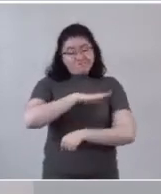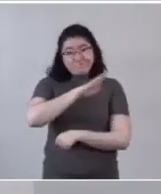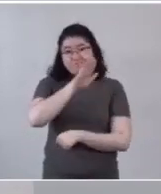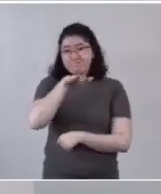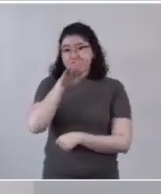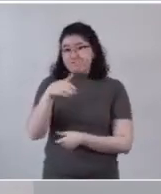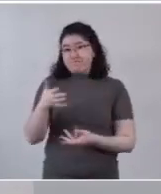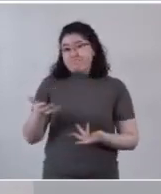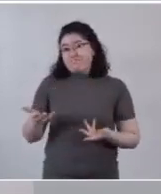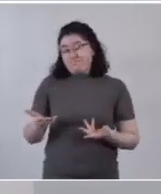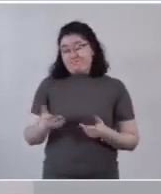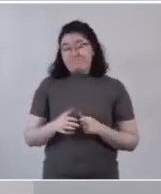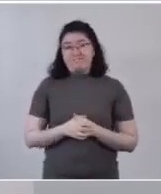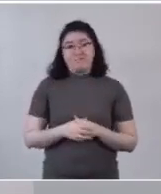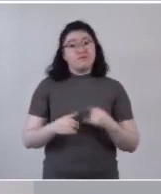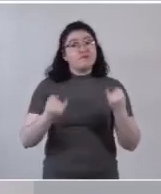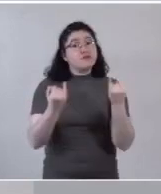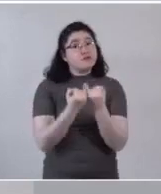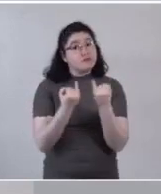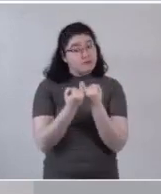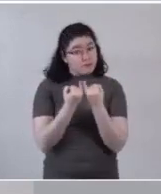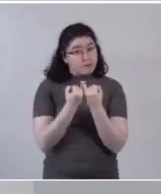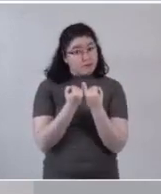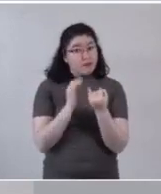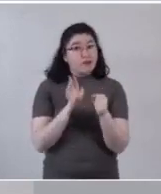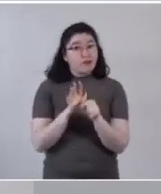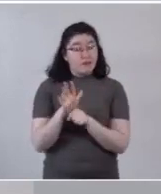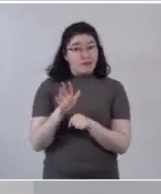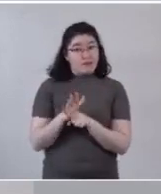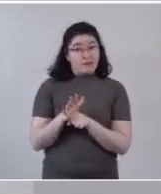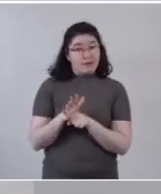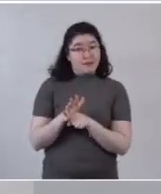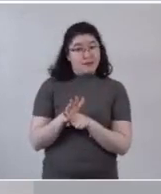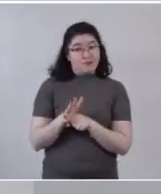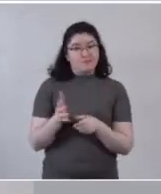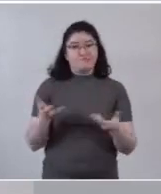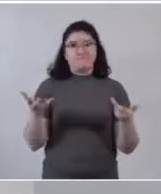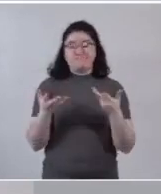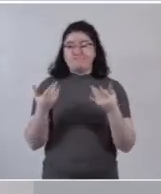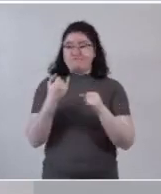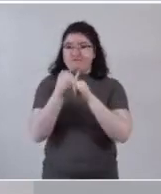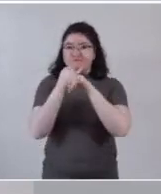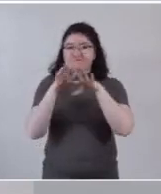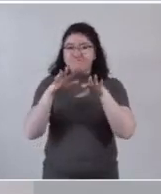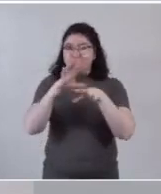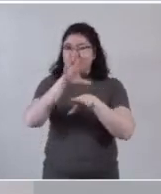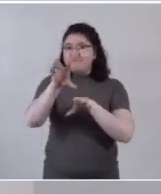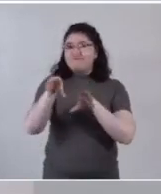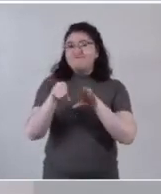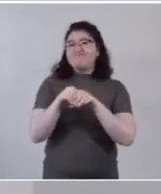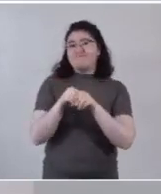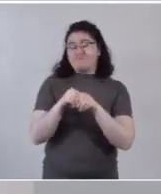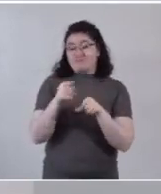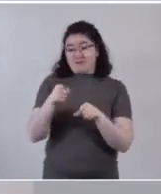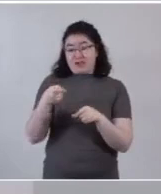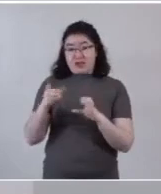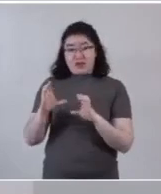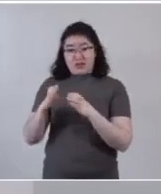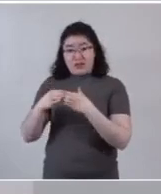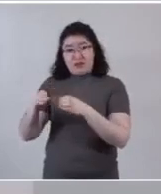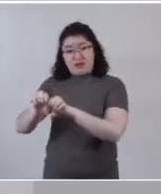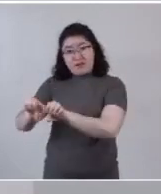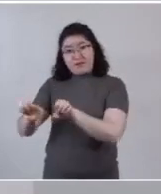vida, y al mismo tiempo pues generar toda la información que se requiera para que los comités